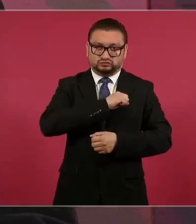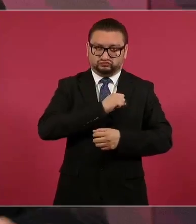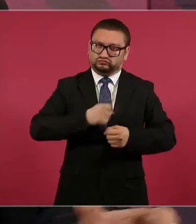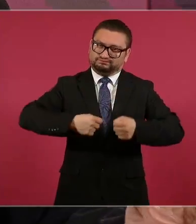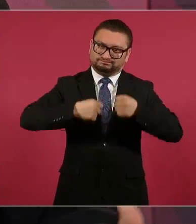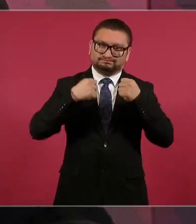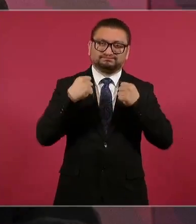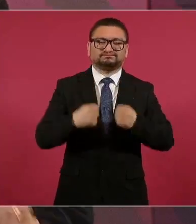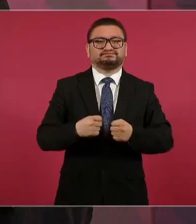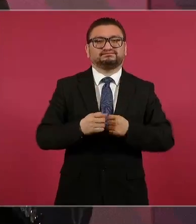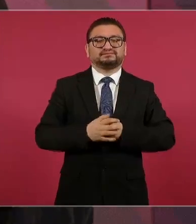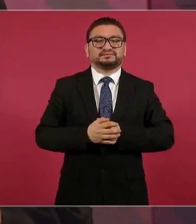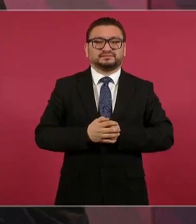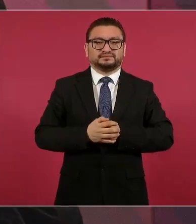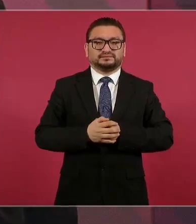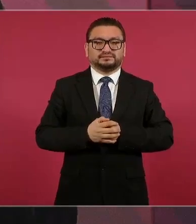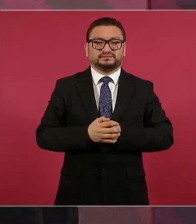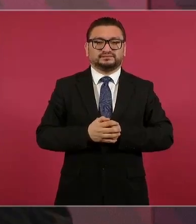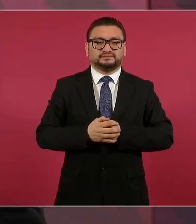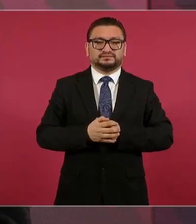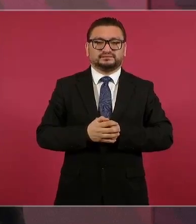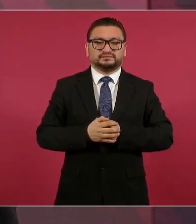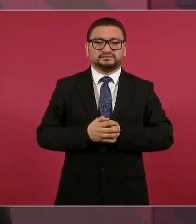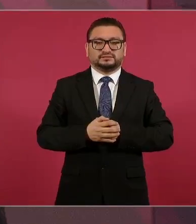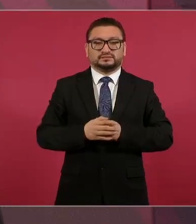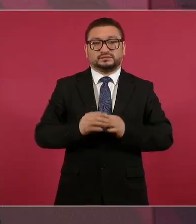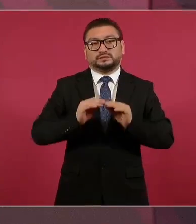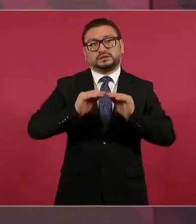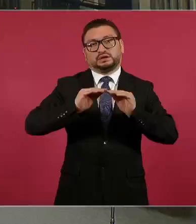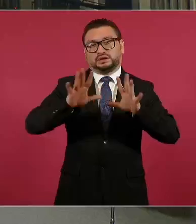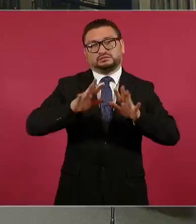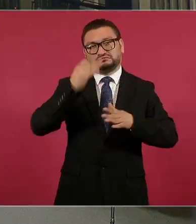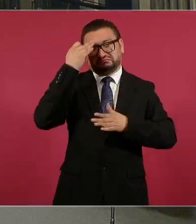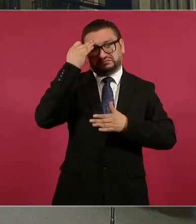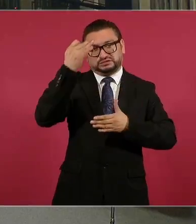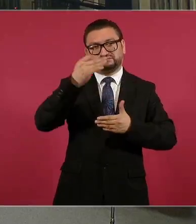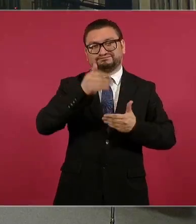Ha sido pues un proceso